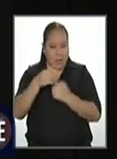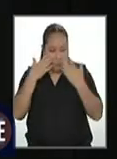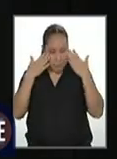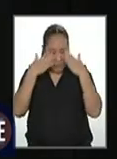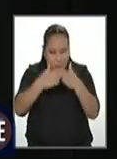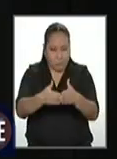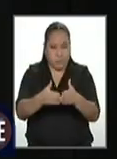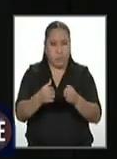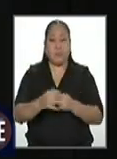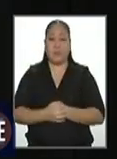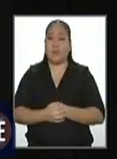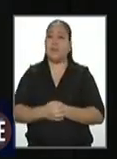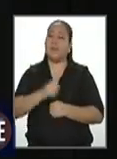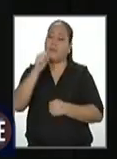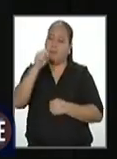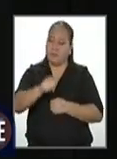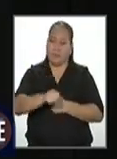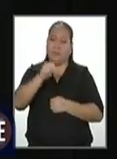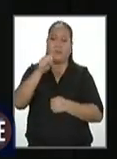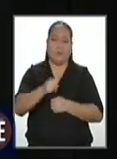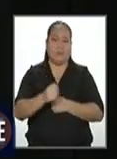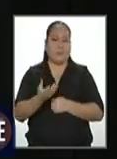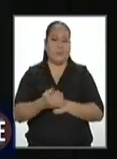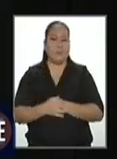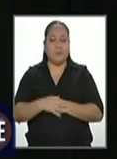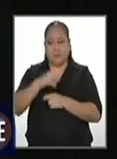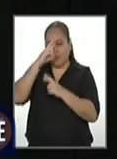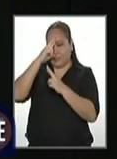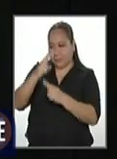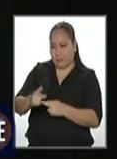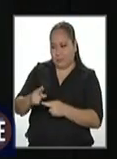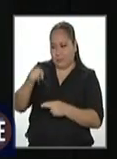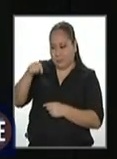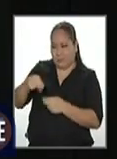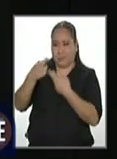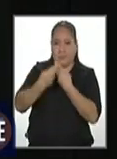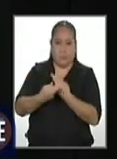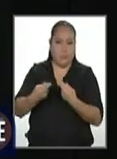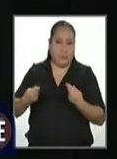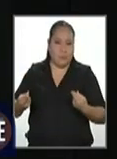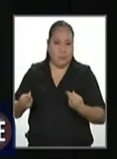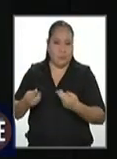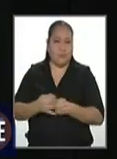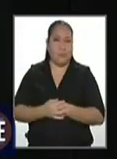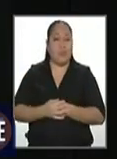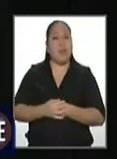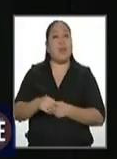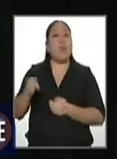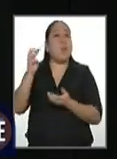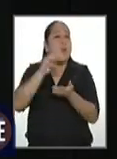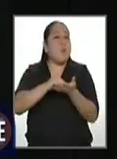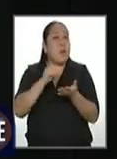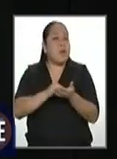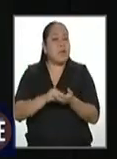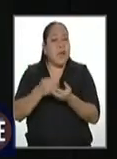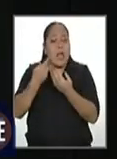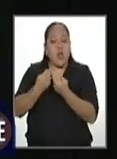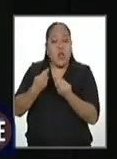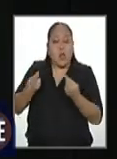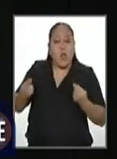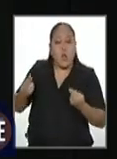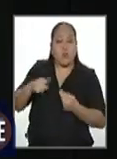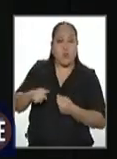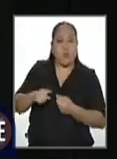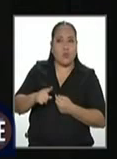apuntar. Obviamente, respetando estos recursos, y sobre todo los recursos